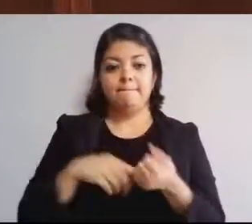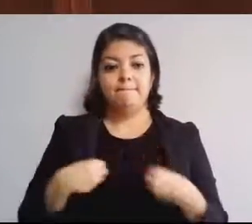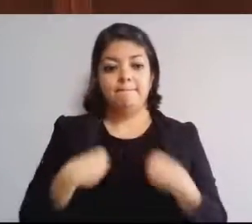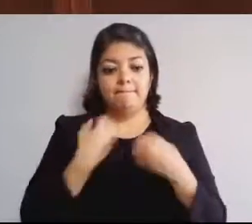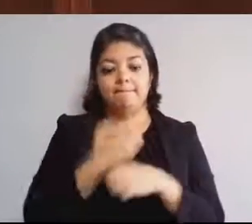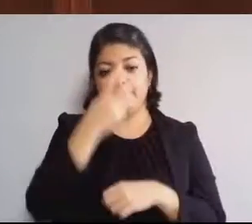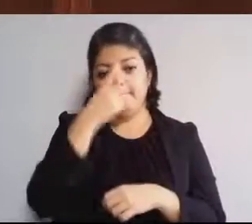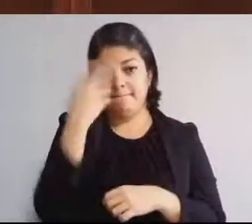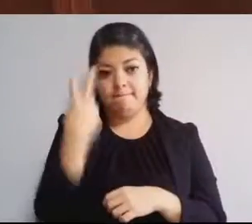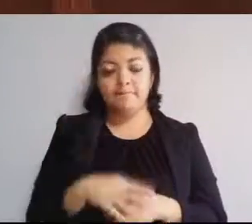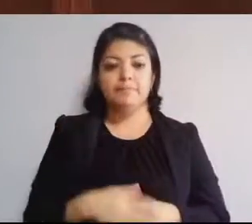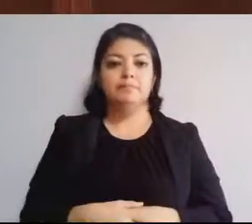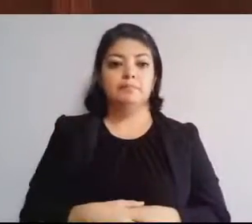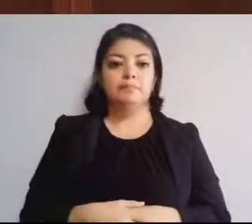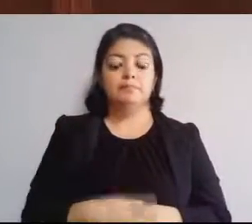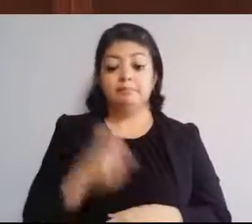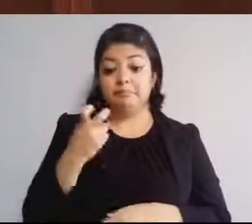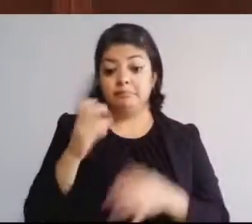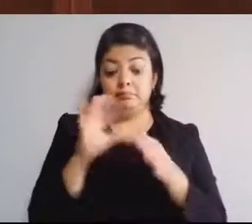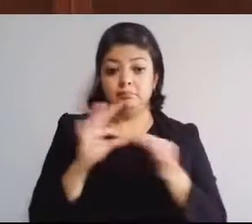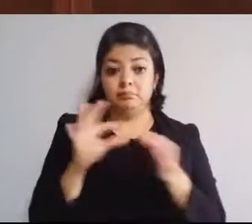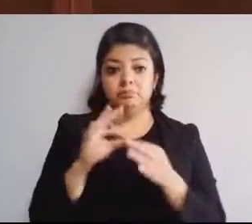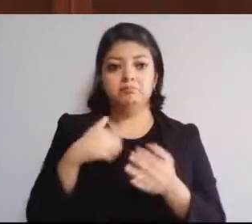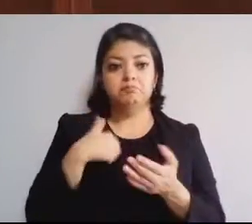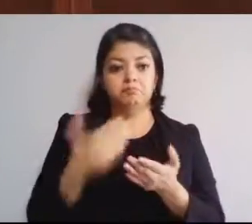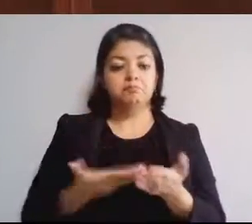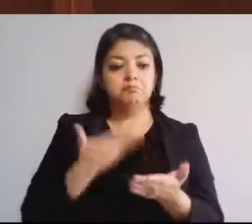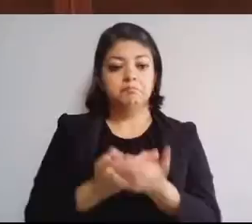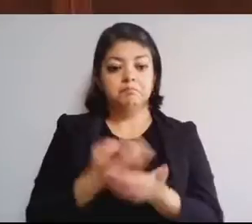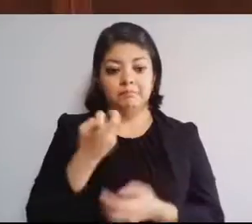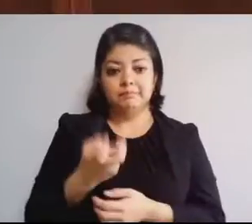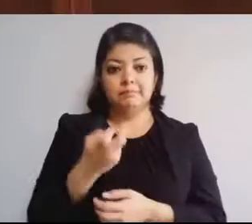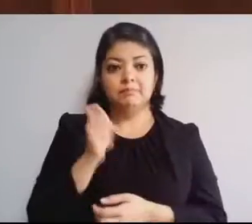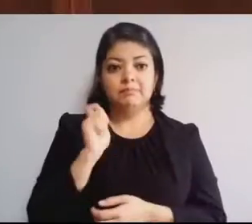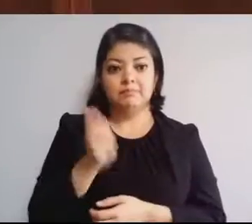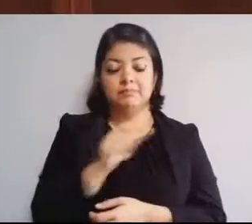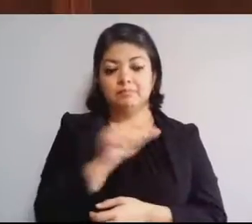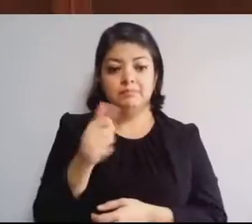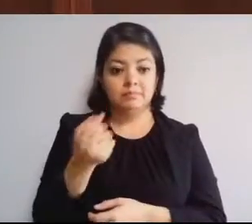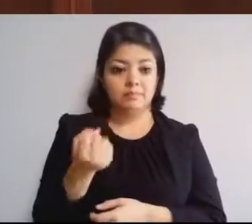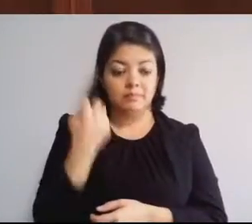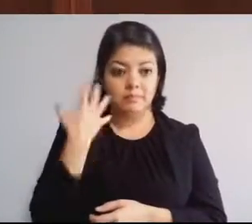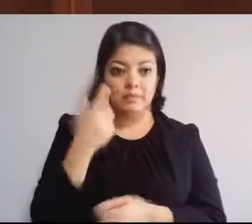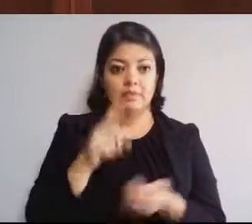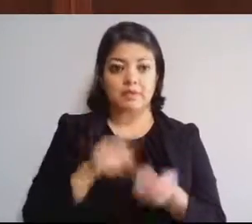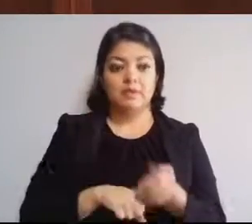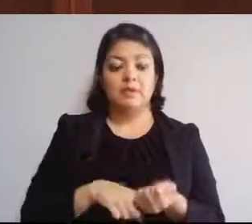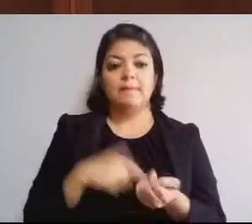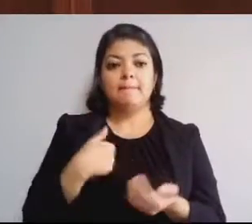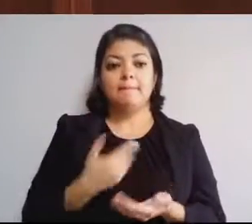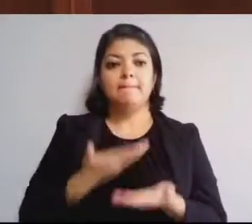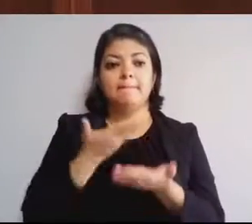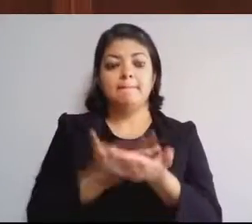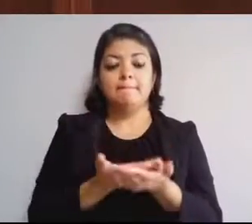de México. Es por lo anterior que pongo a la consideración de esta honorable Asamblea la presente